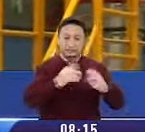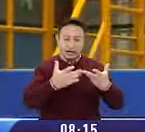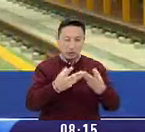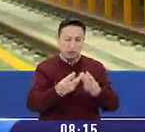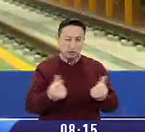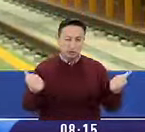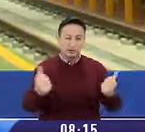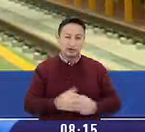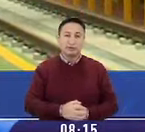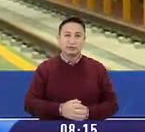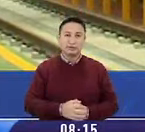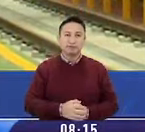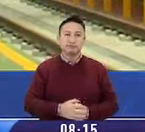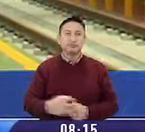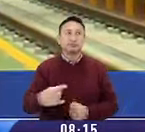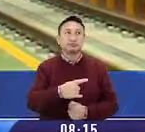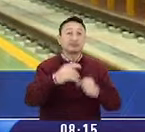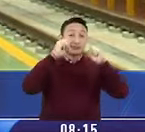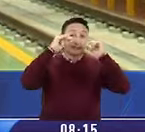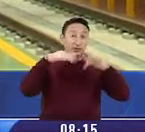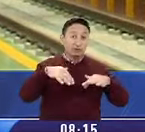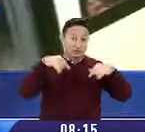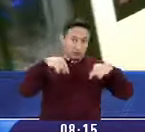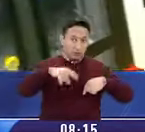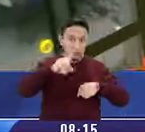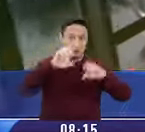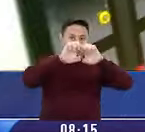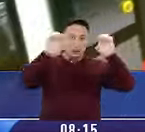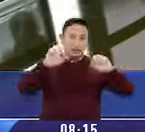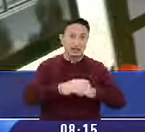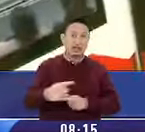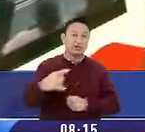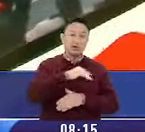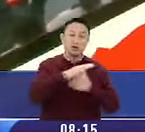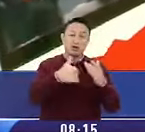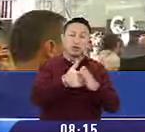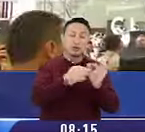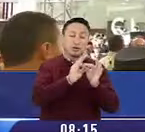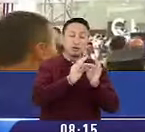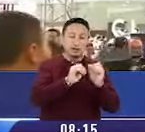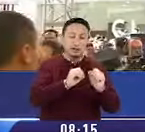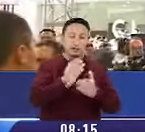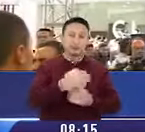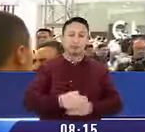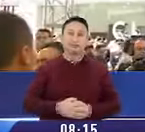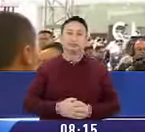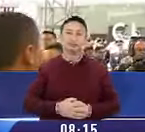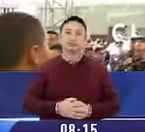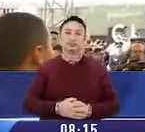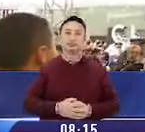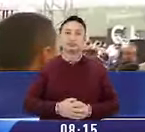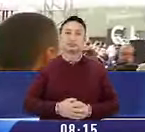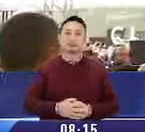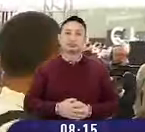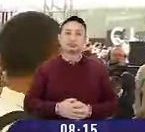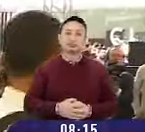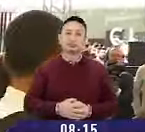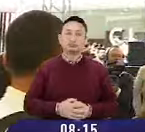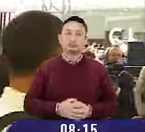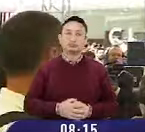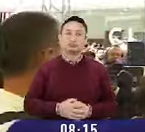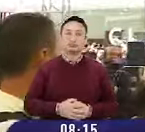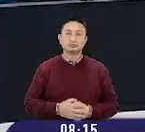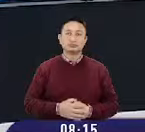estos trenes. Se prevé que para septiembre ya exista una empresa que realice este servicio. Informó Mía